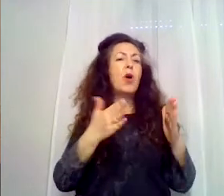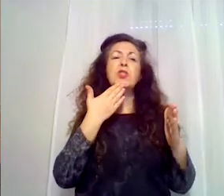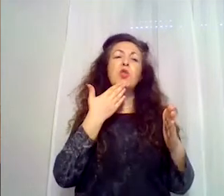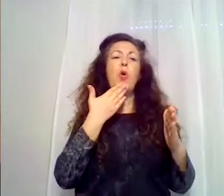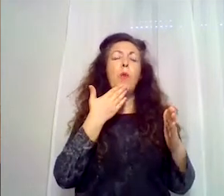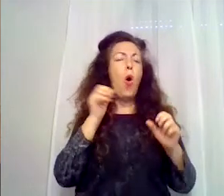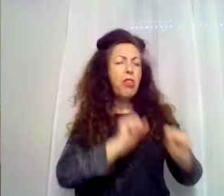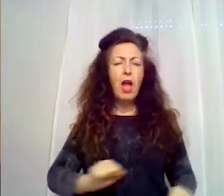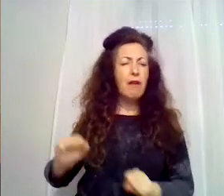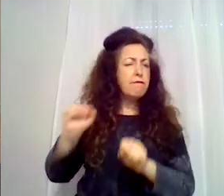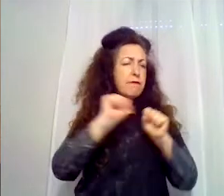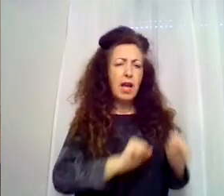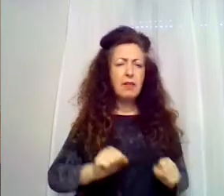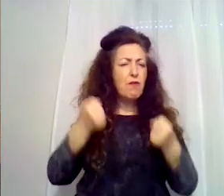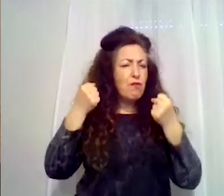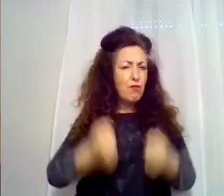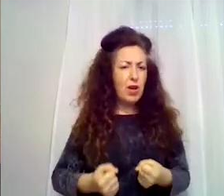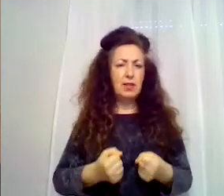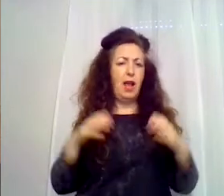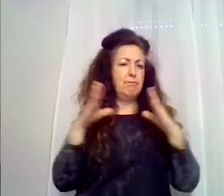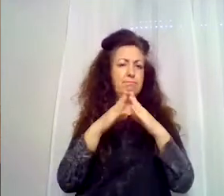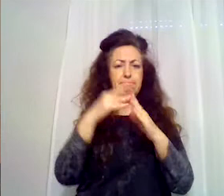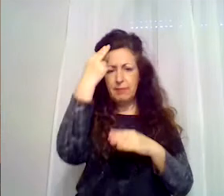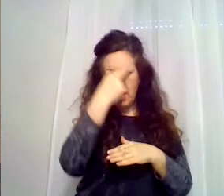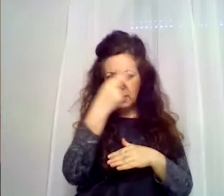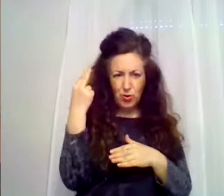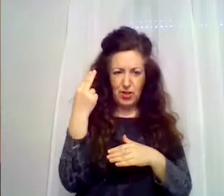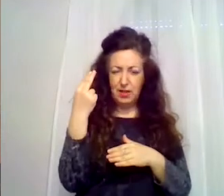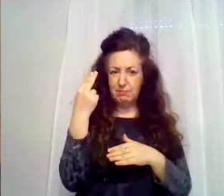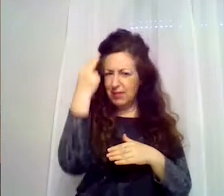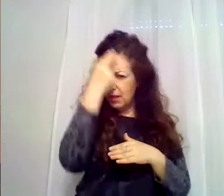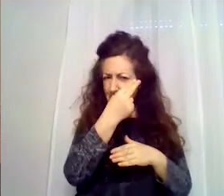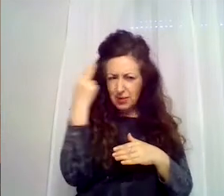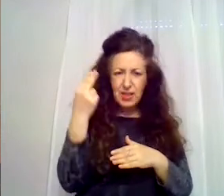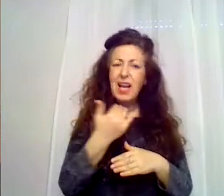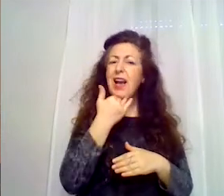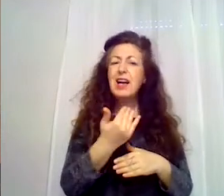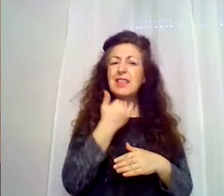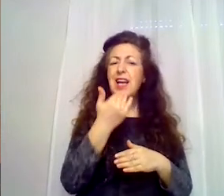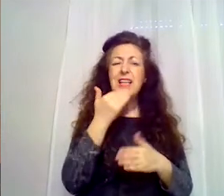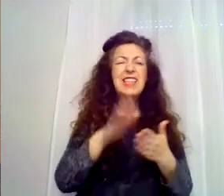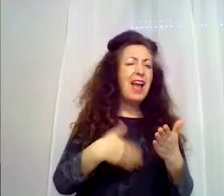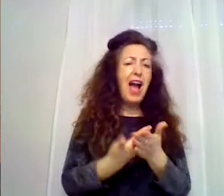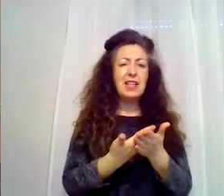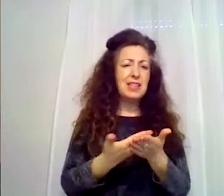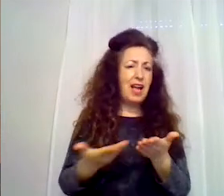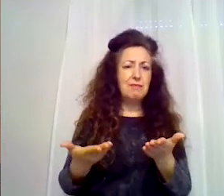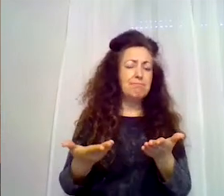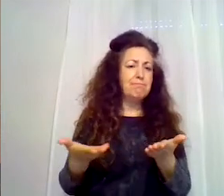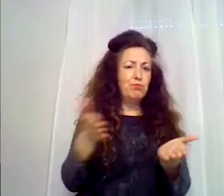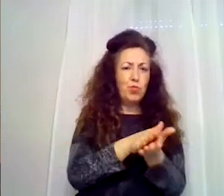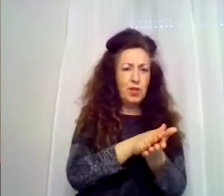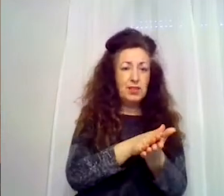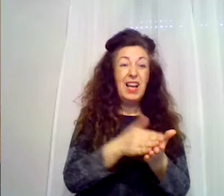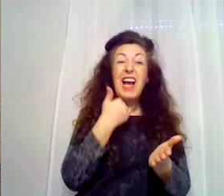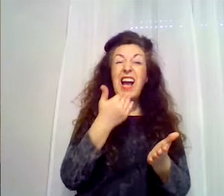Iglesia católica. Por lo tanto, a veces cuando el Papa se arrodilla ante un gran personaje